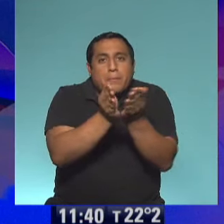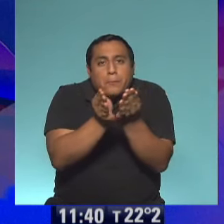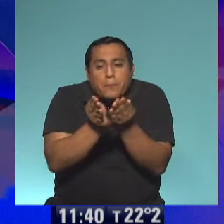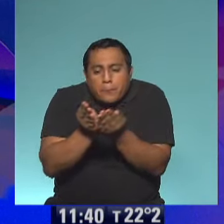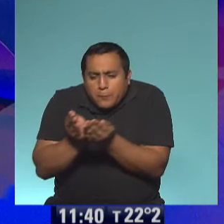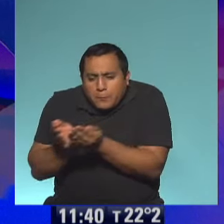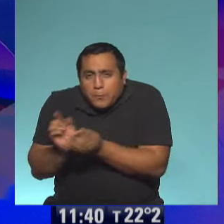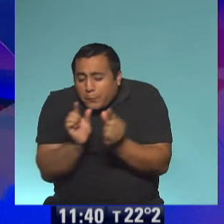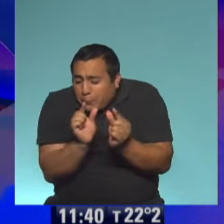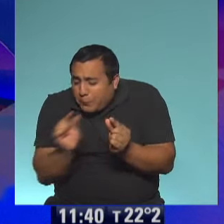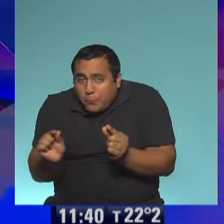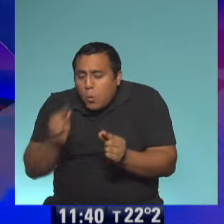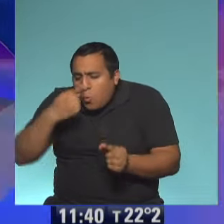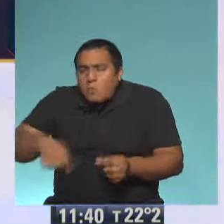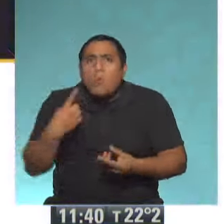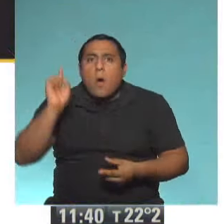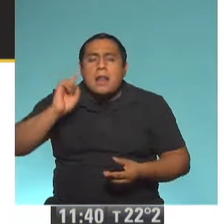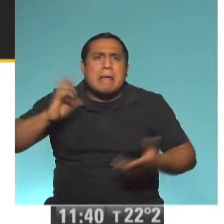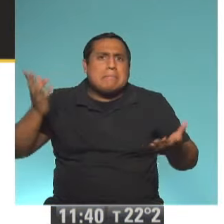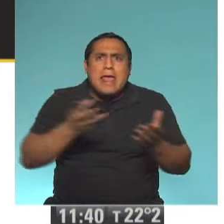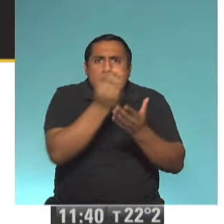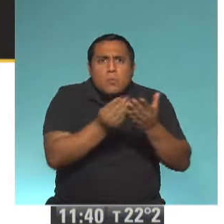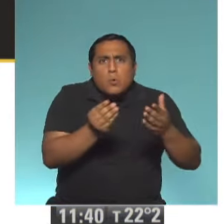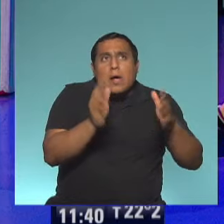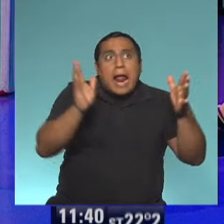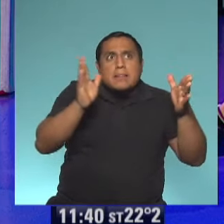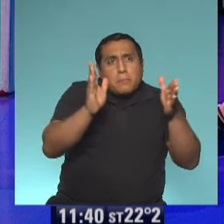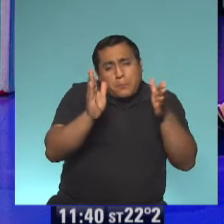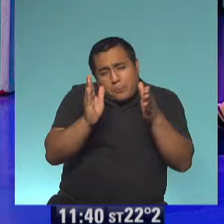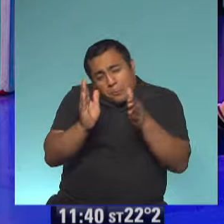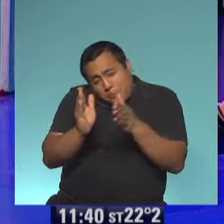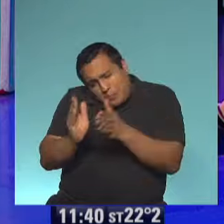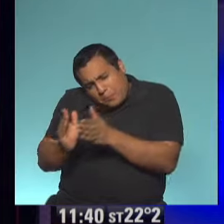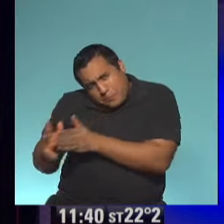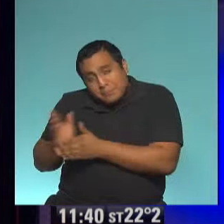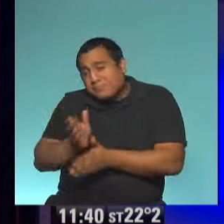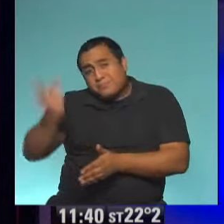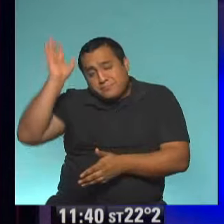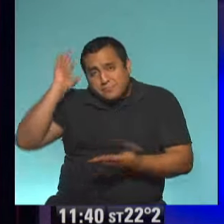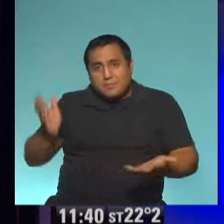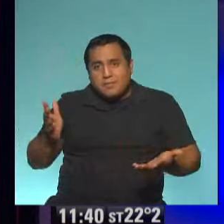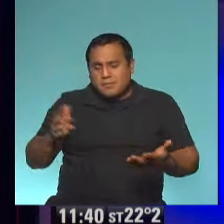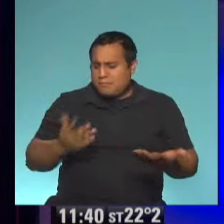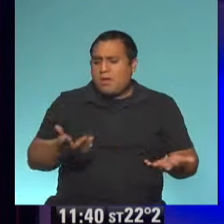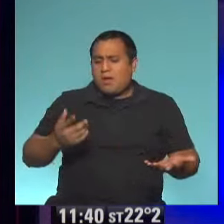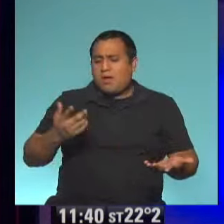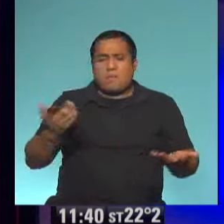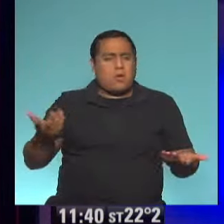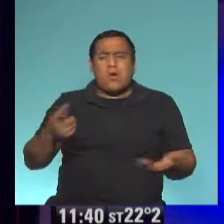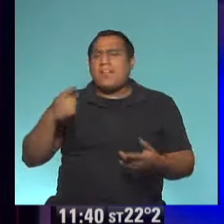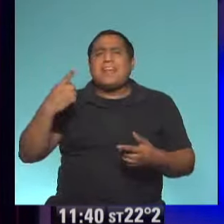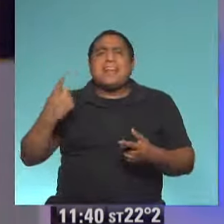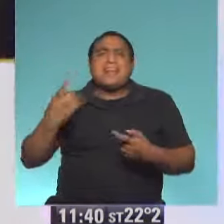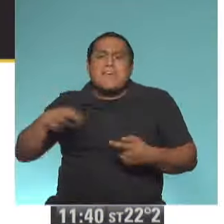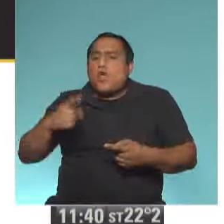todos los demás. Este dibujo no tiene final. El dibujo del último libro tiene que ser diferente, si no, no podría ser